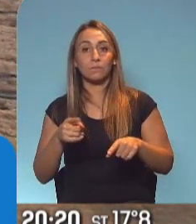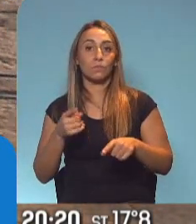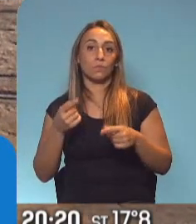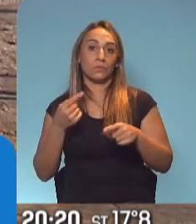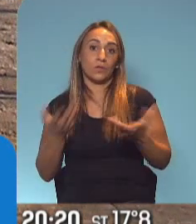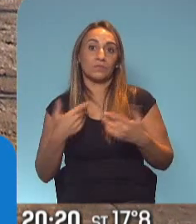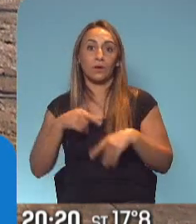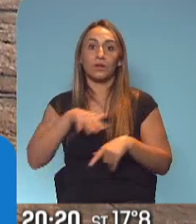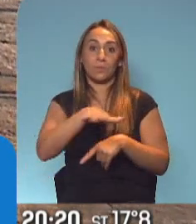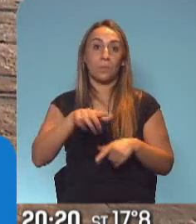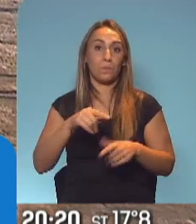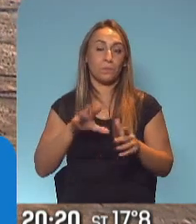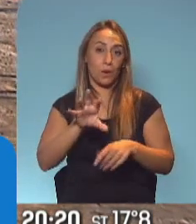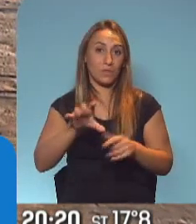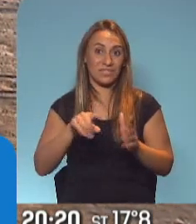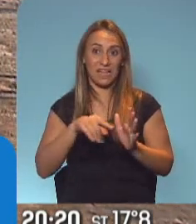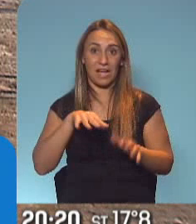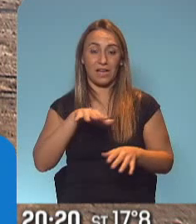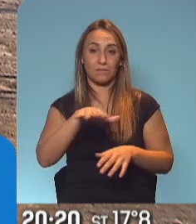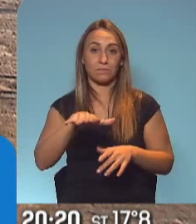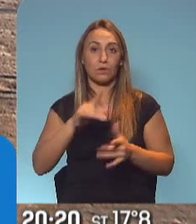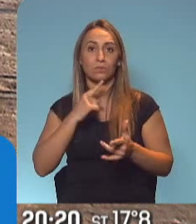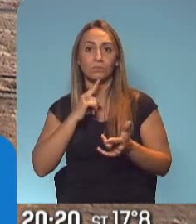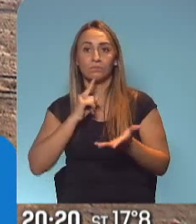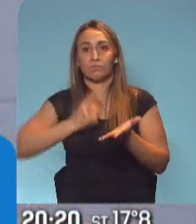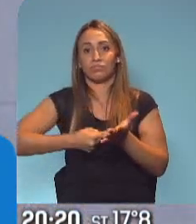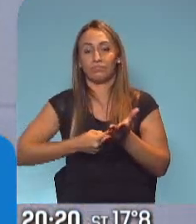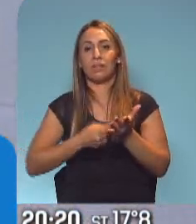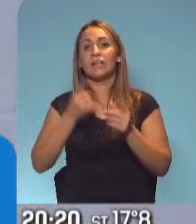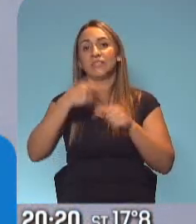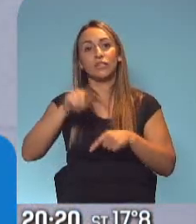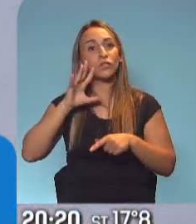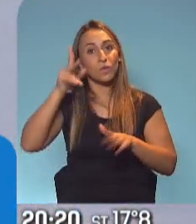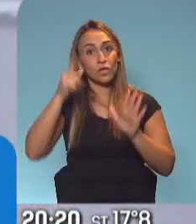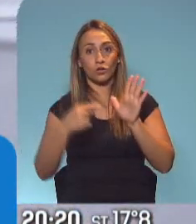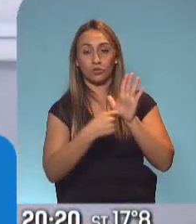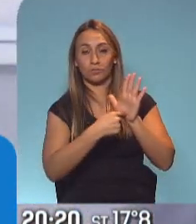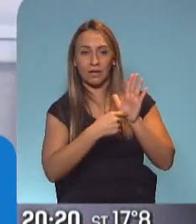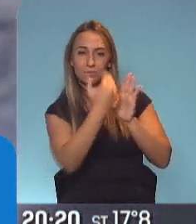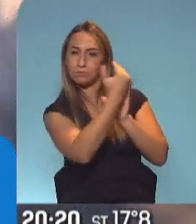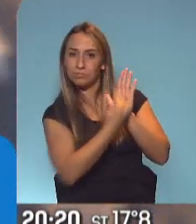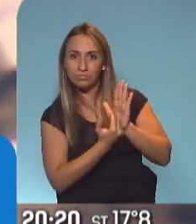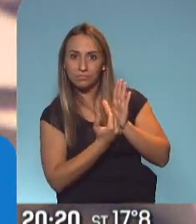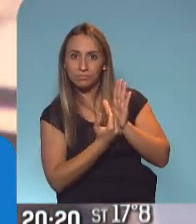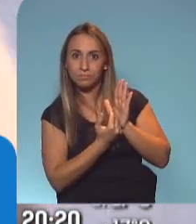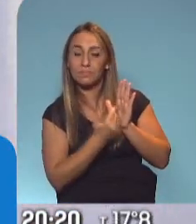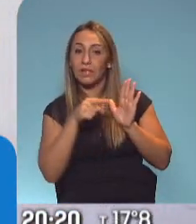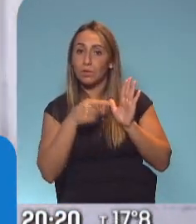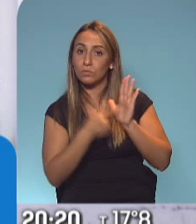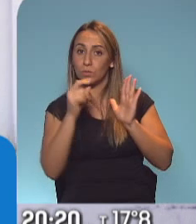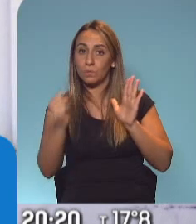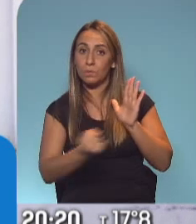de la provincia fue claramente esa resolución 158, en virtud de la cual, y esto es muy